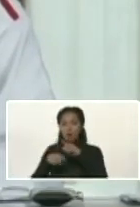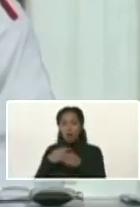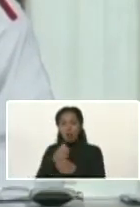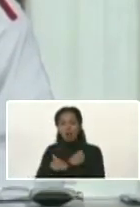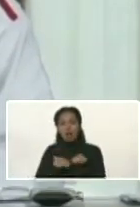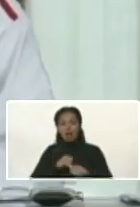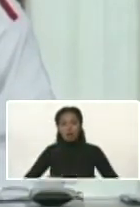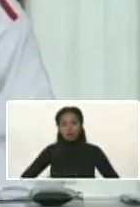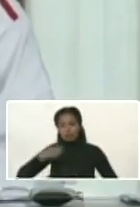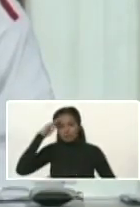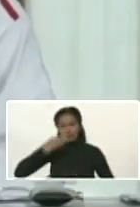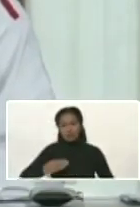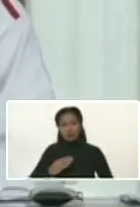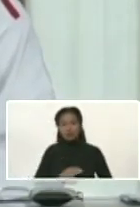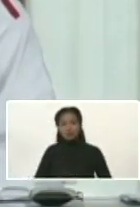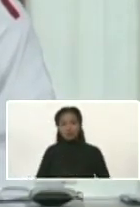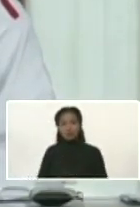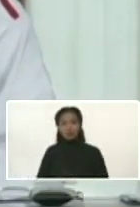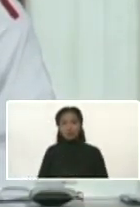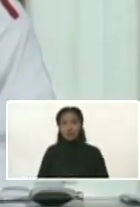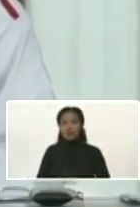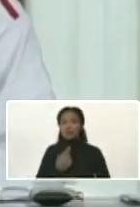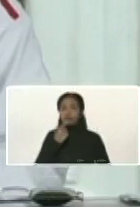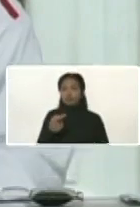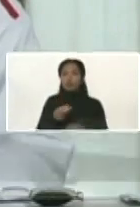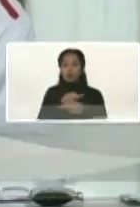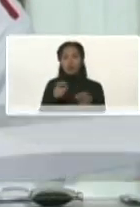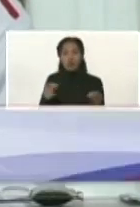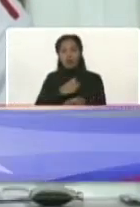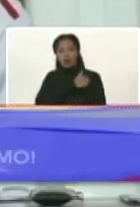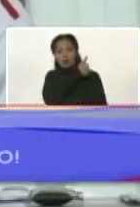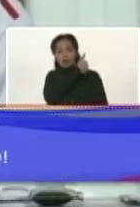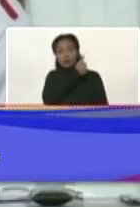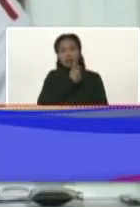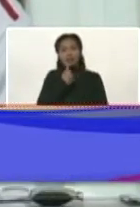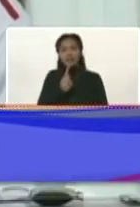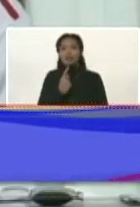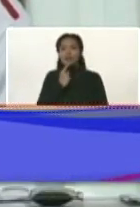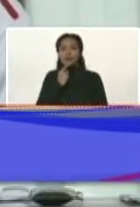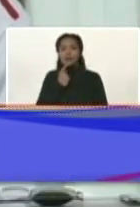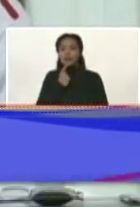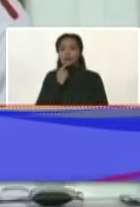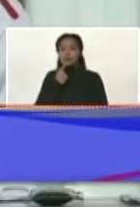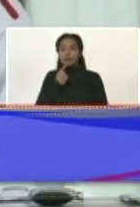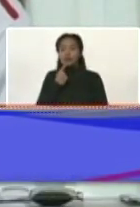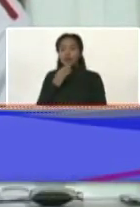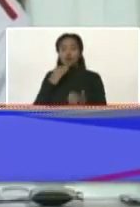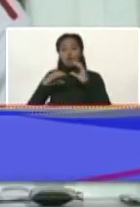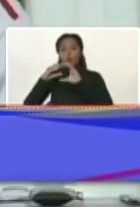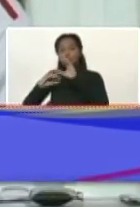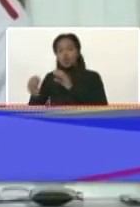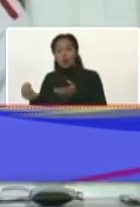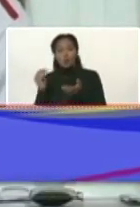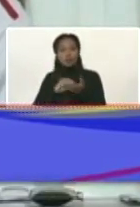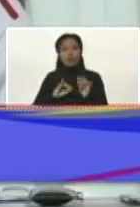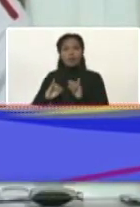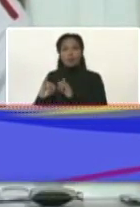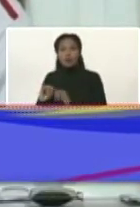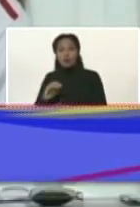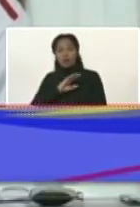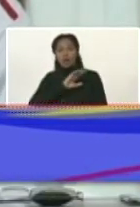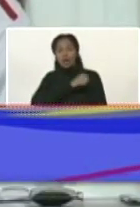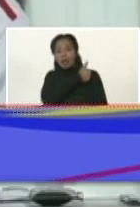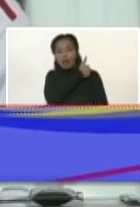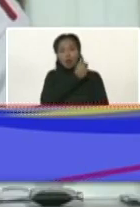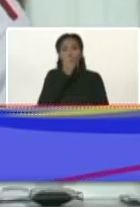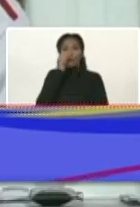Bolivia. Le he dicho al general en jefe Vladimir Padrino López que se comunique nuevamente con el general